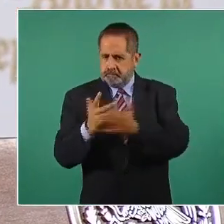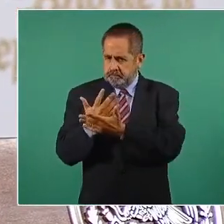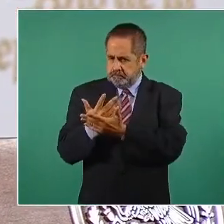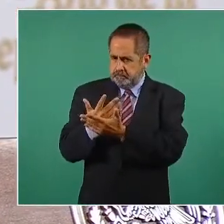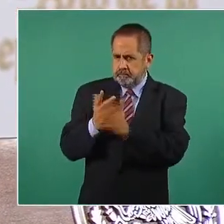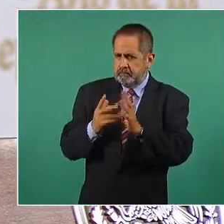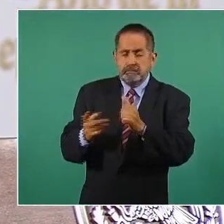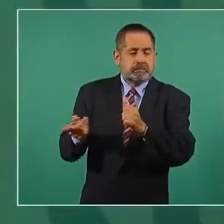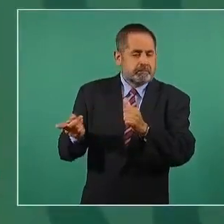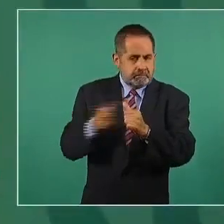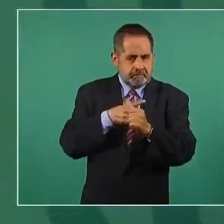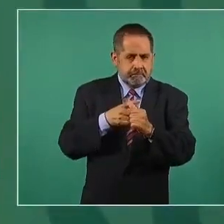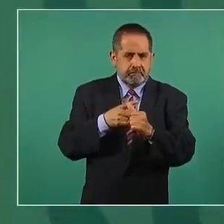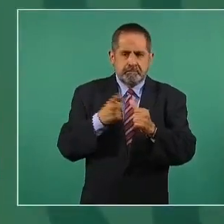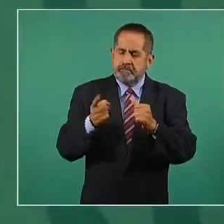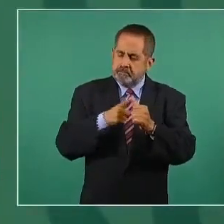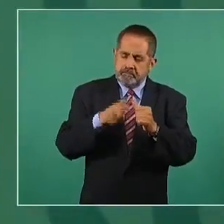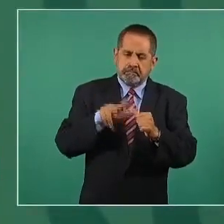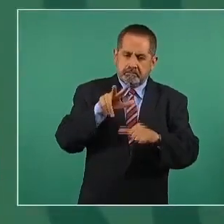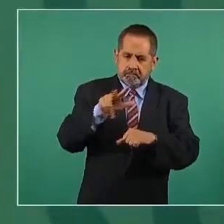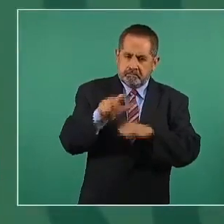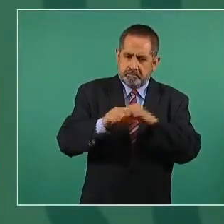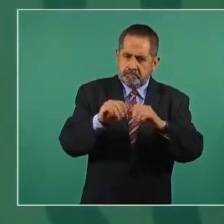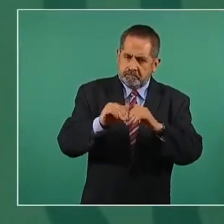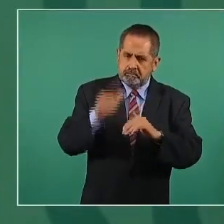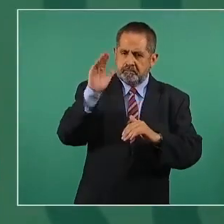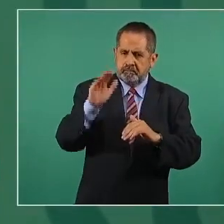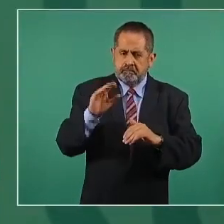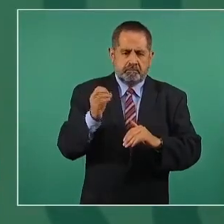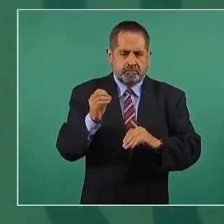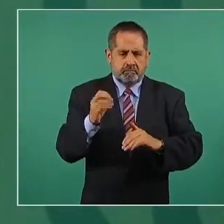pero lo primero es